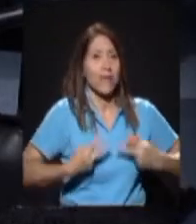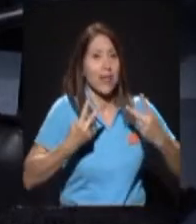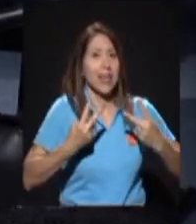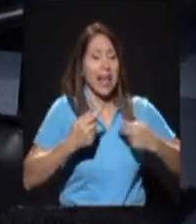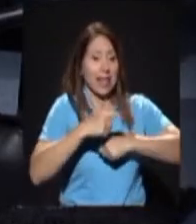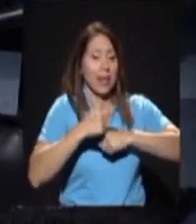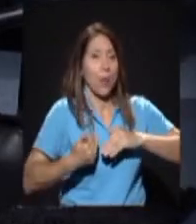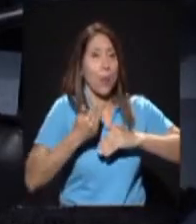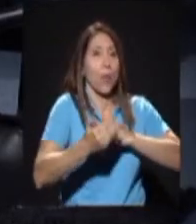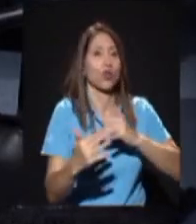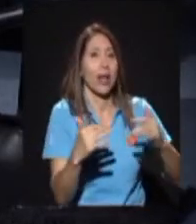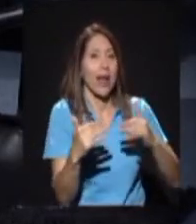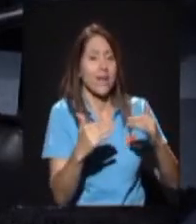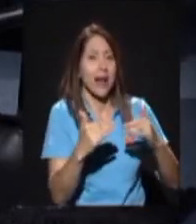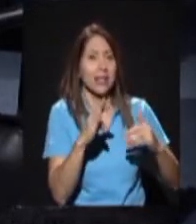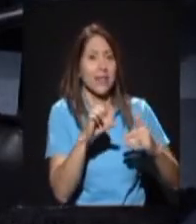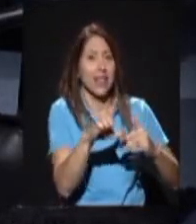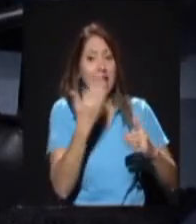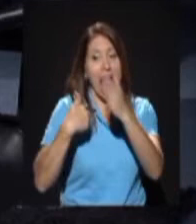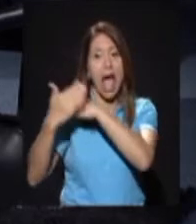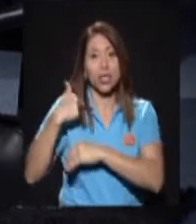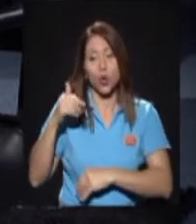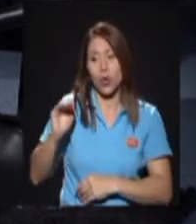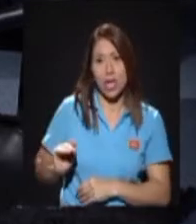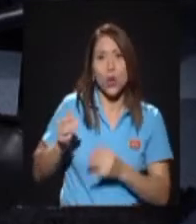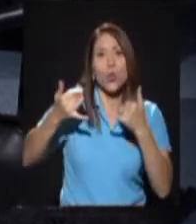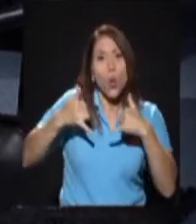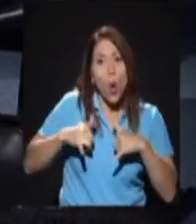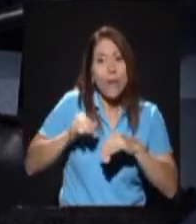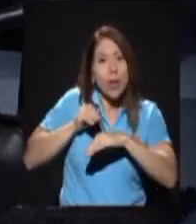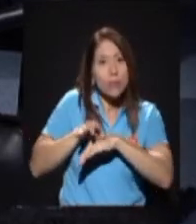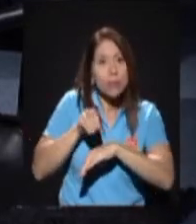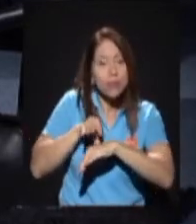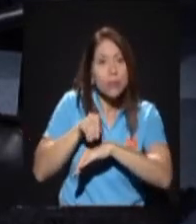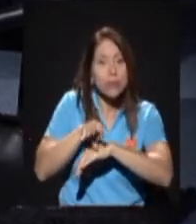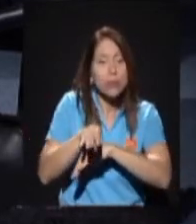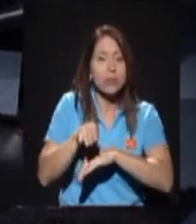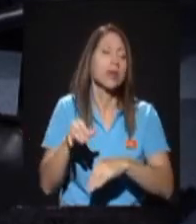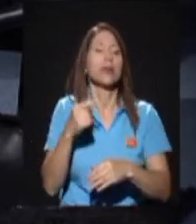cuando yo era niño de que había todavía resabios de eso. Yo creo que